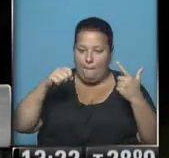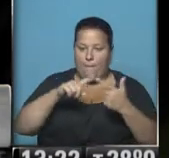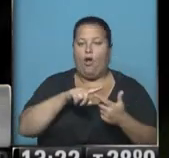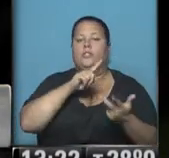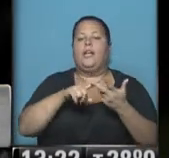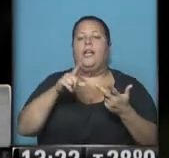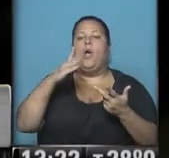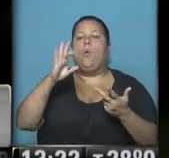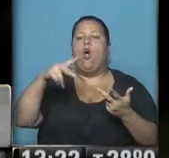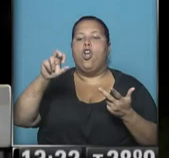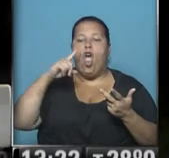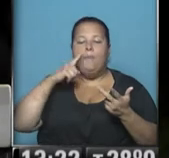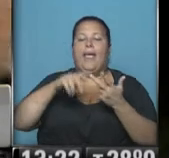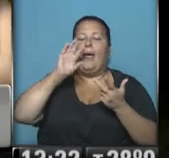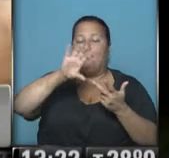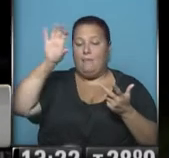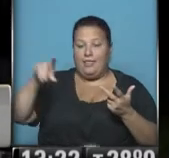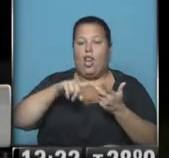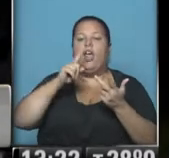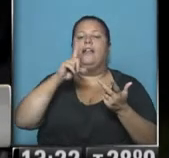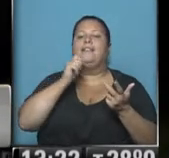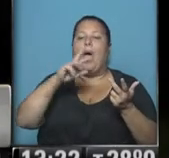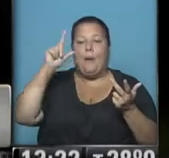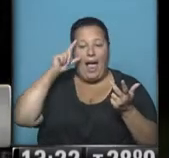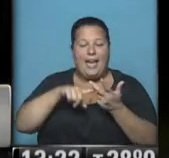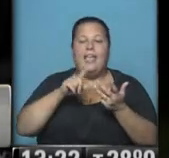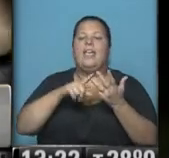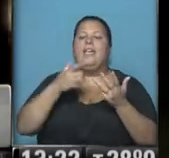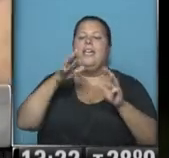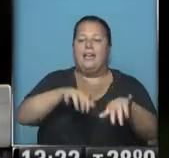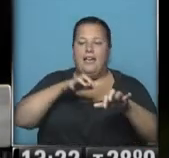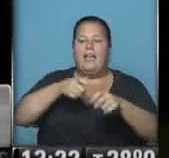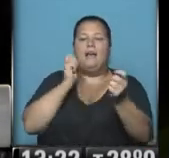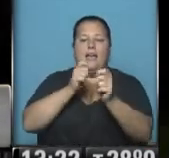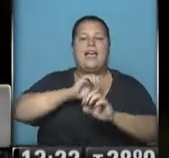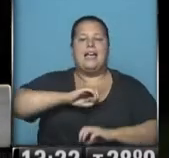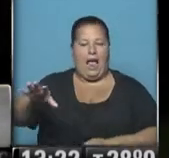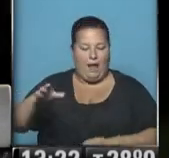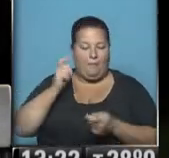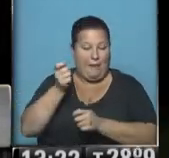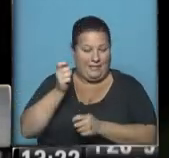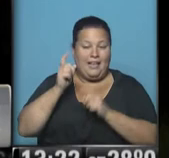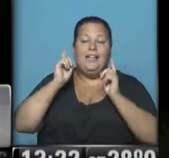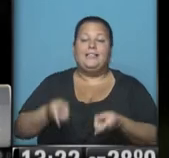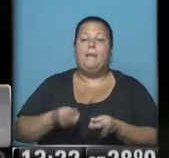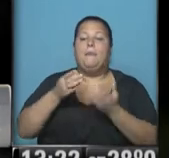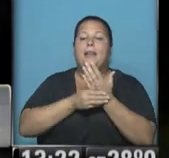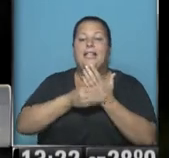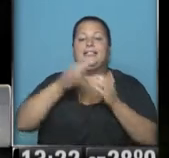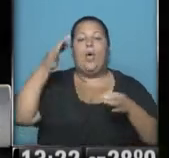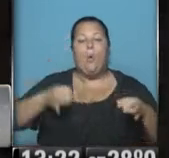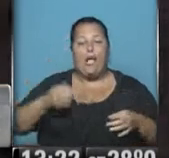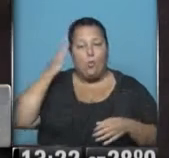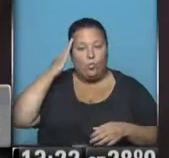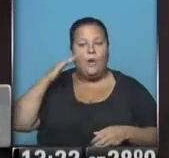eduardo bonomi en interior y tabaré aguerre en ganadería agricultura y pesca también la ministra de educación y cultura será